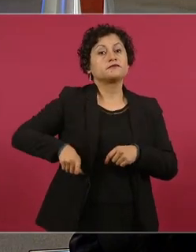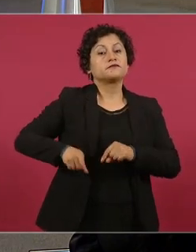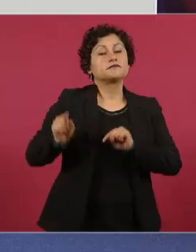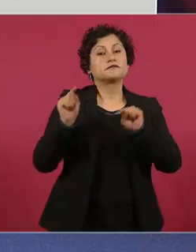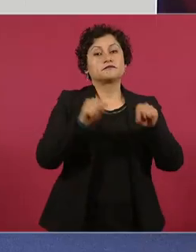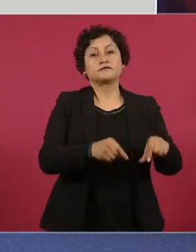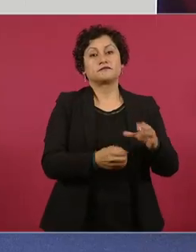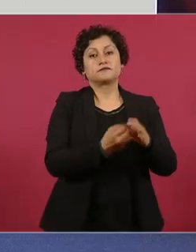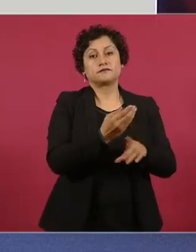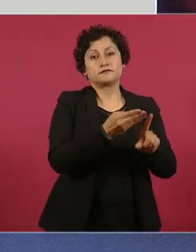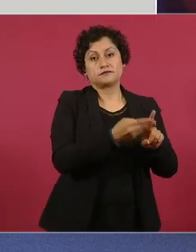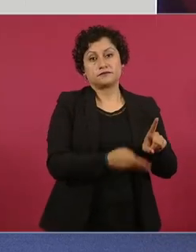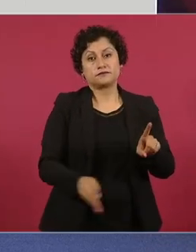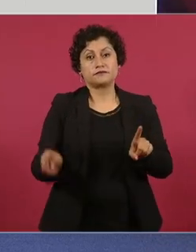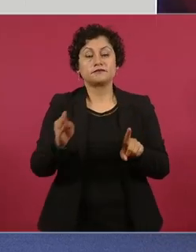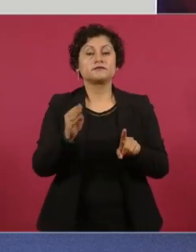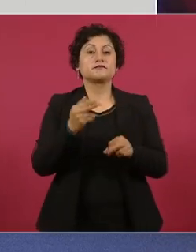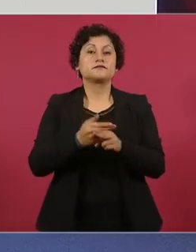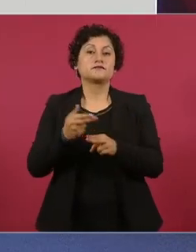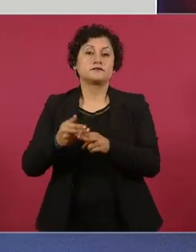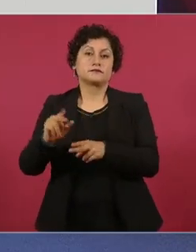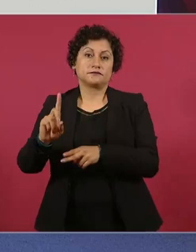diciembre de 2023.